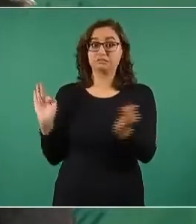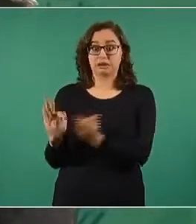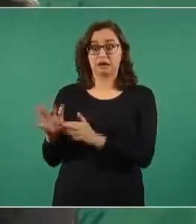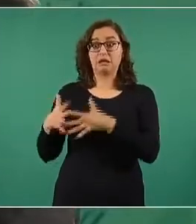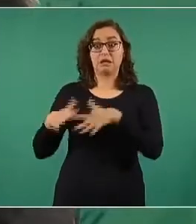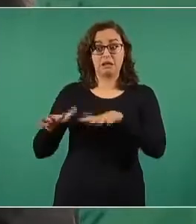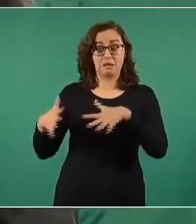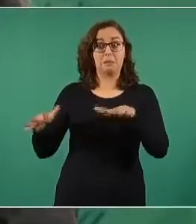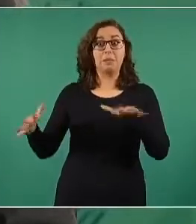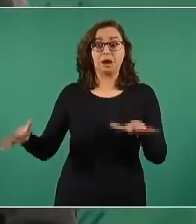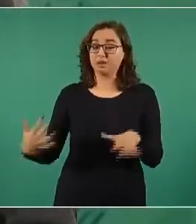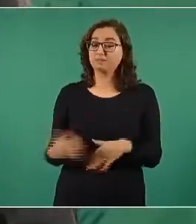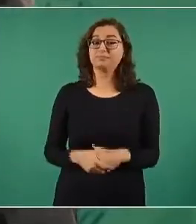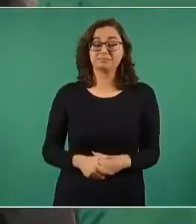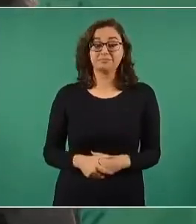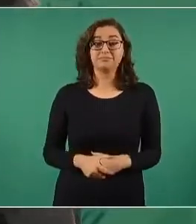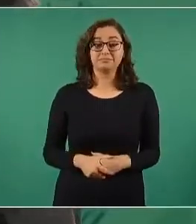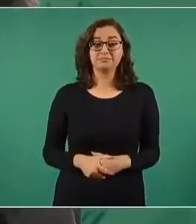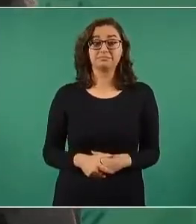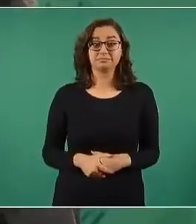a